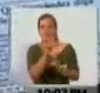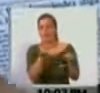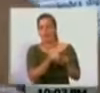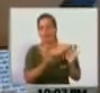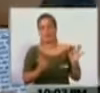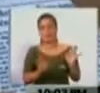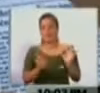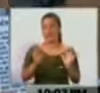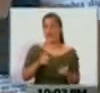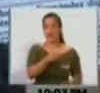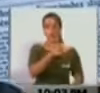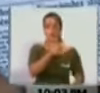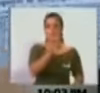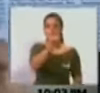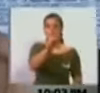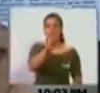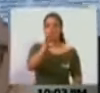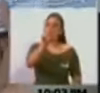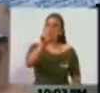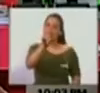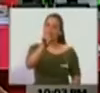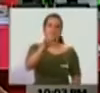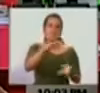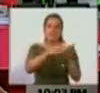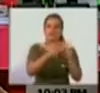inglés, muck significa charca.